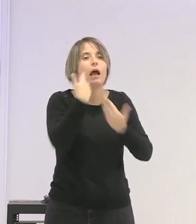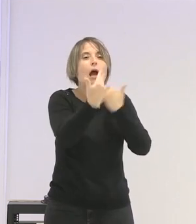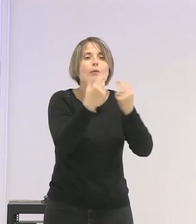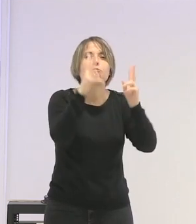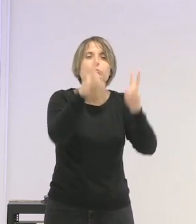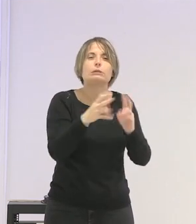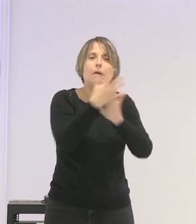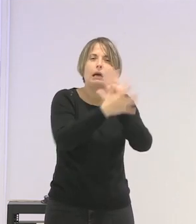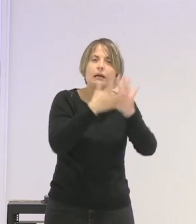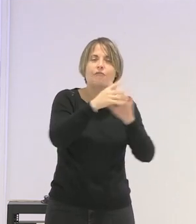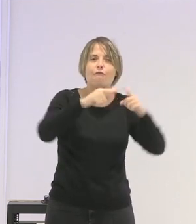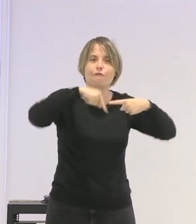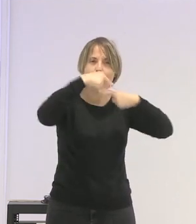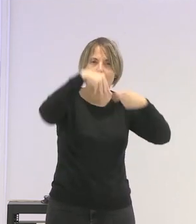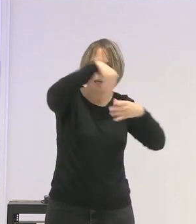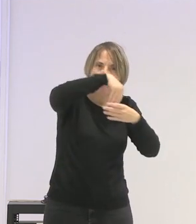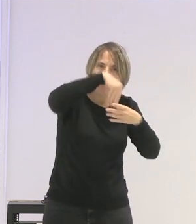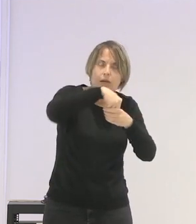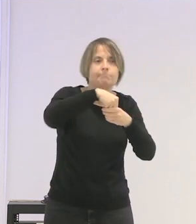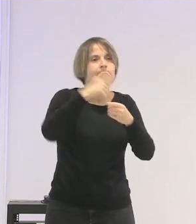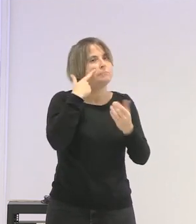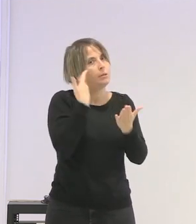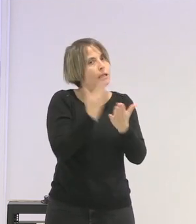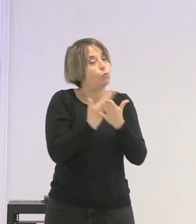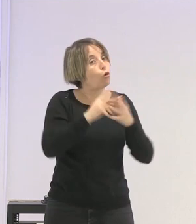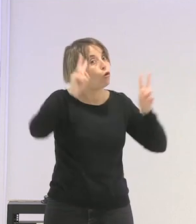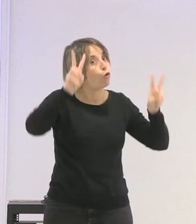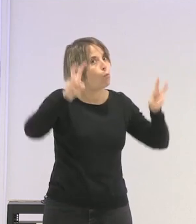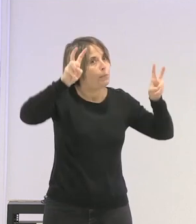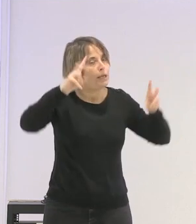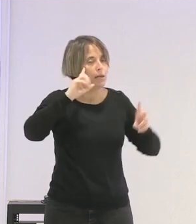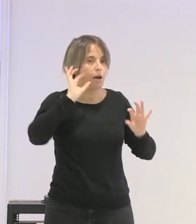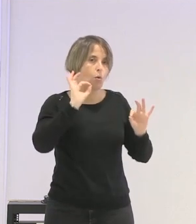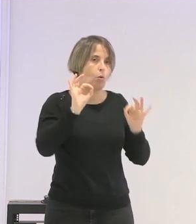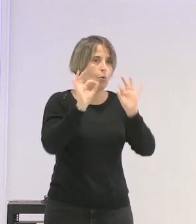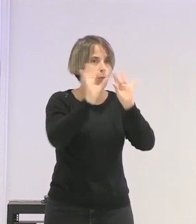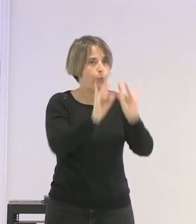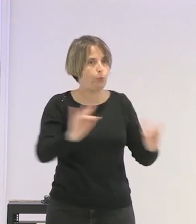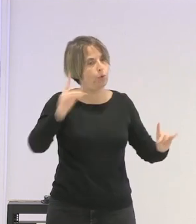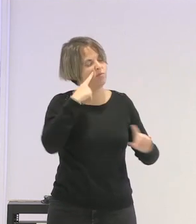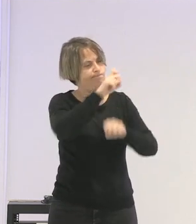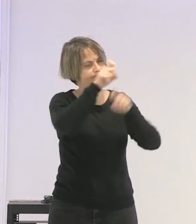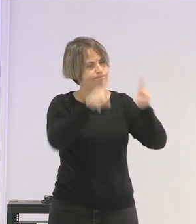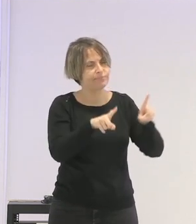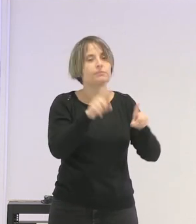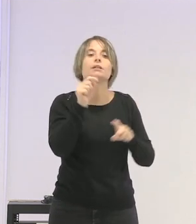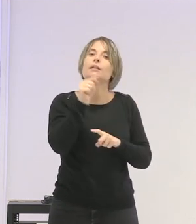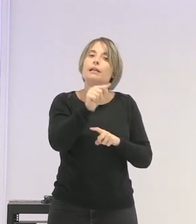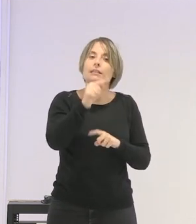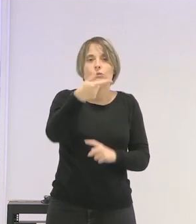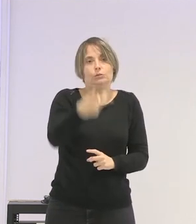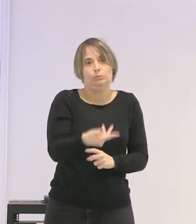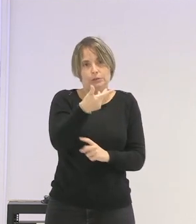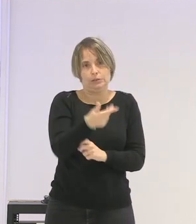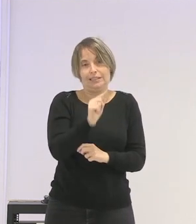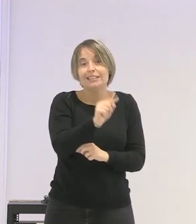bueno, pues hay muchos elementos que tenemos que poner entre comillas o que cuestionar, y creo que eso es muy